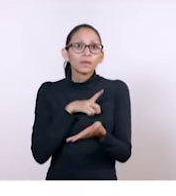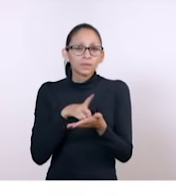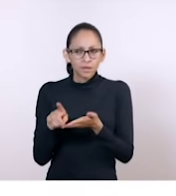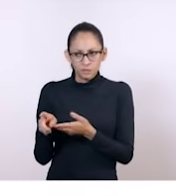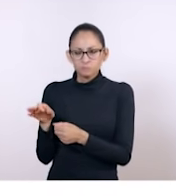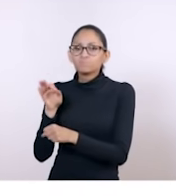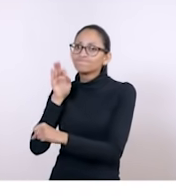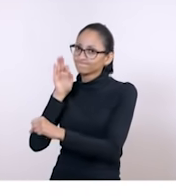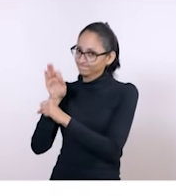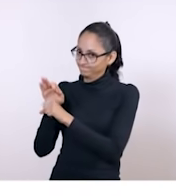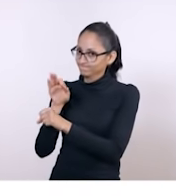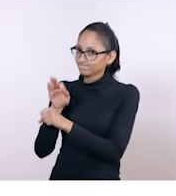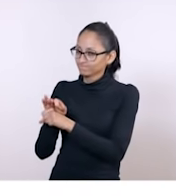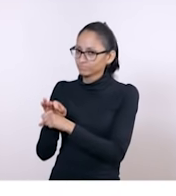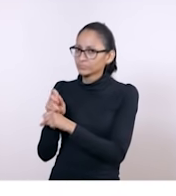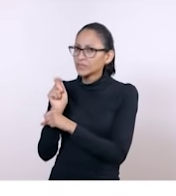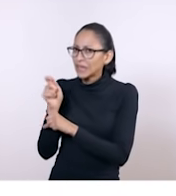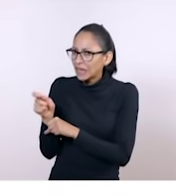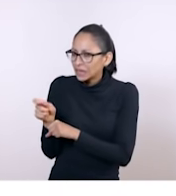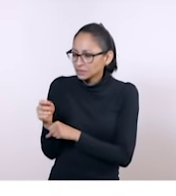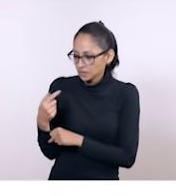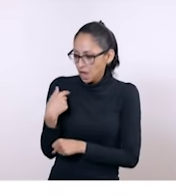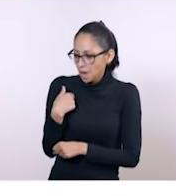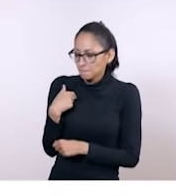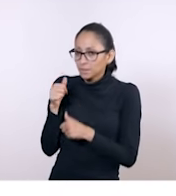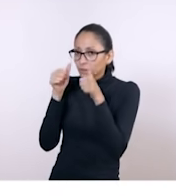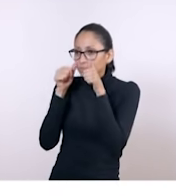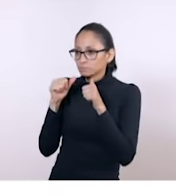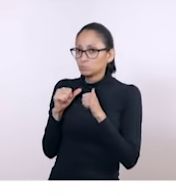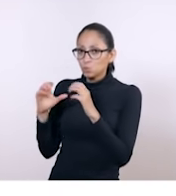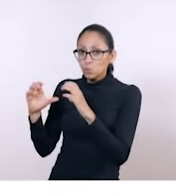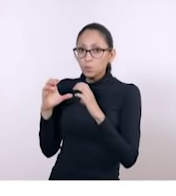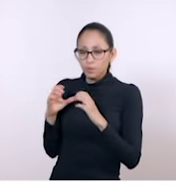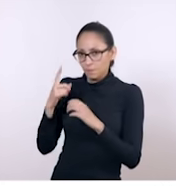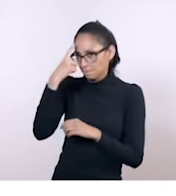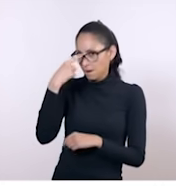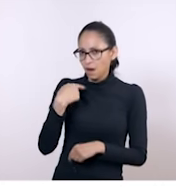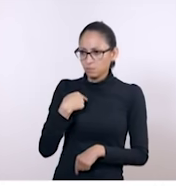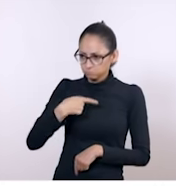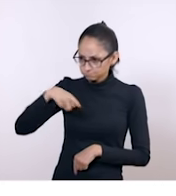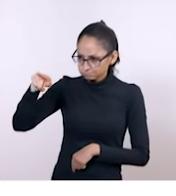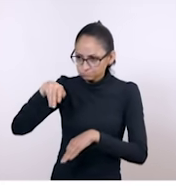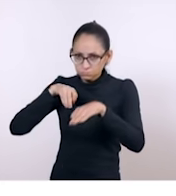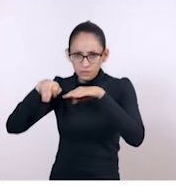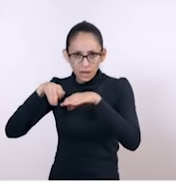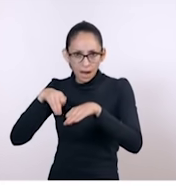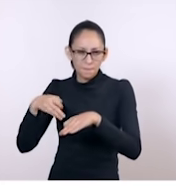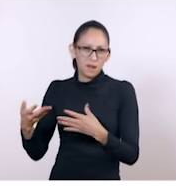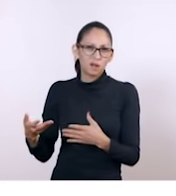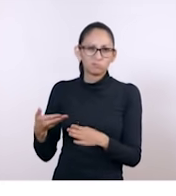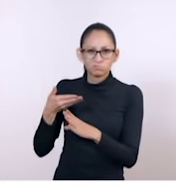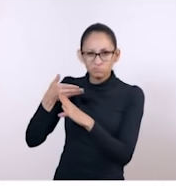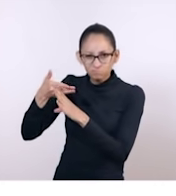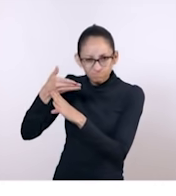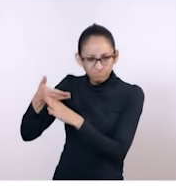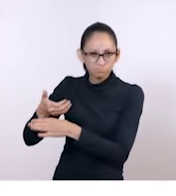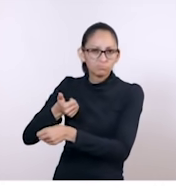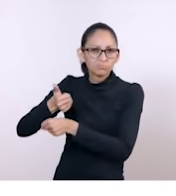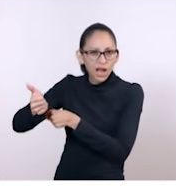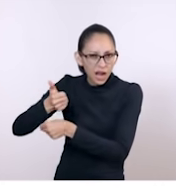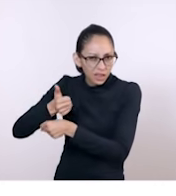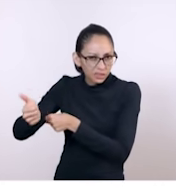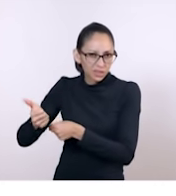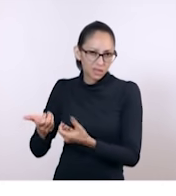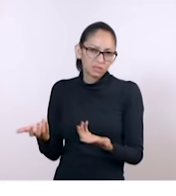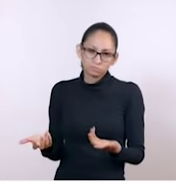protección. Que es tener protección contra el trabajo infantil, contra el abuso, el maltrato